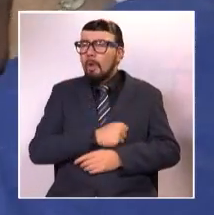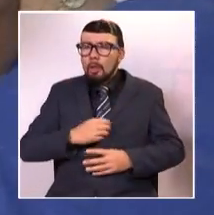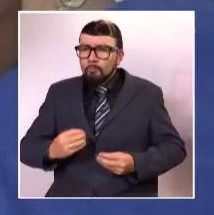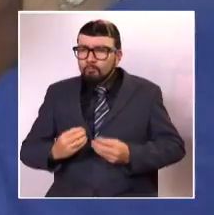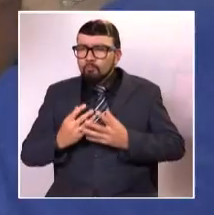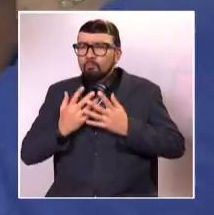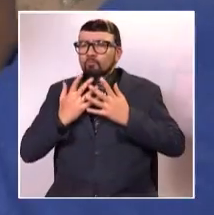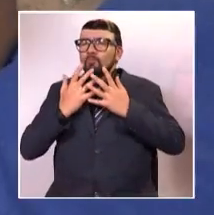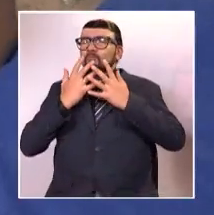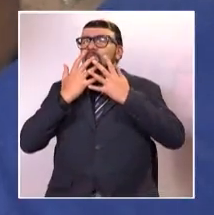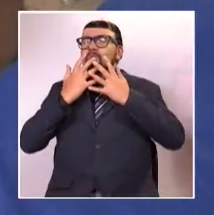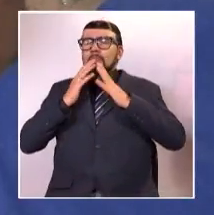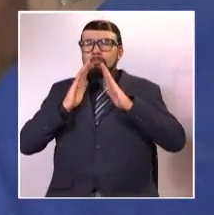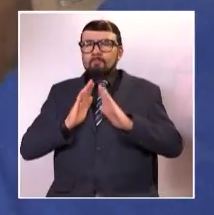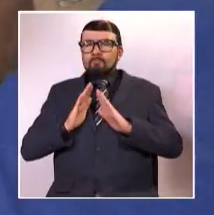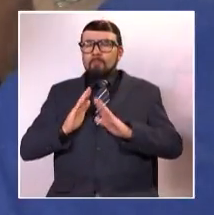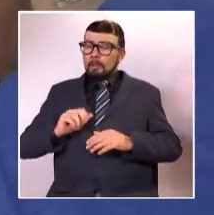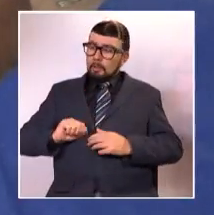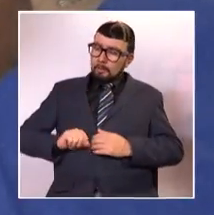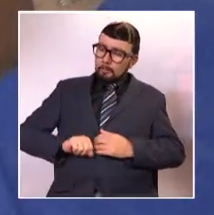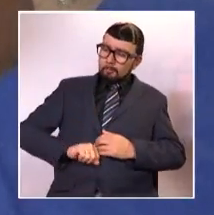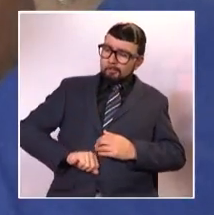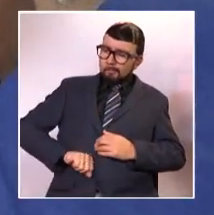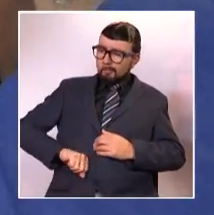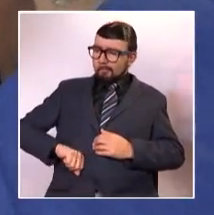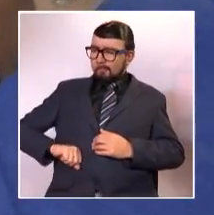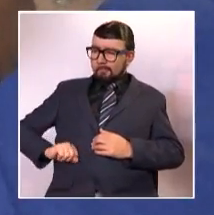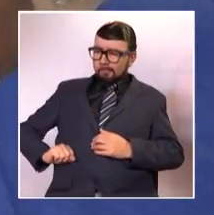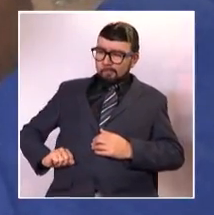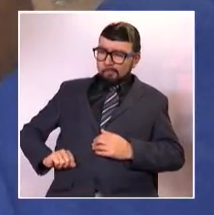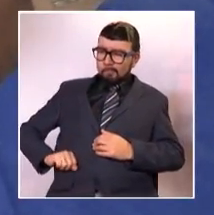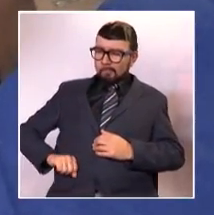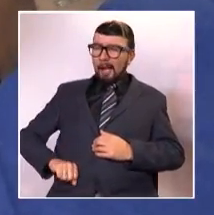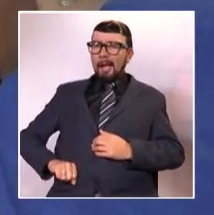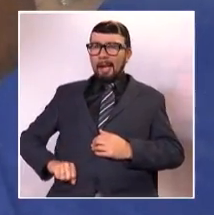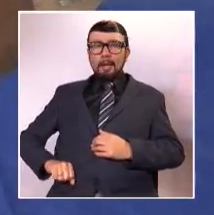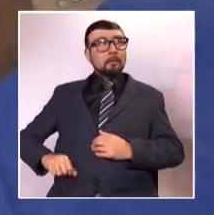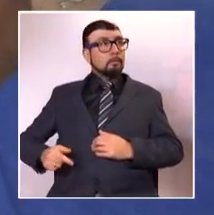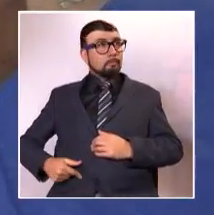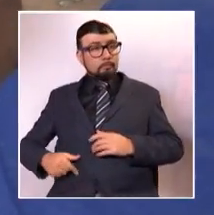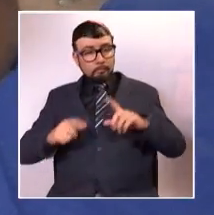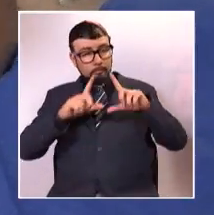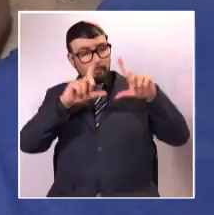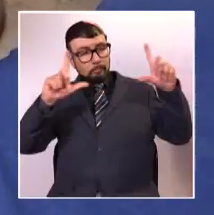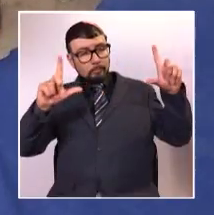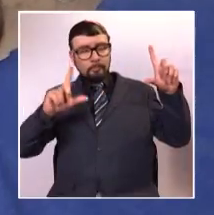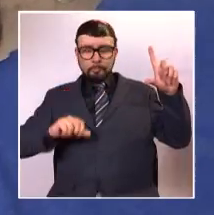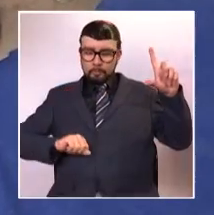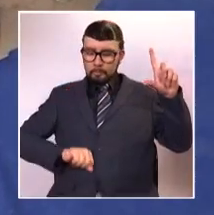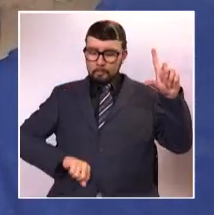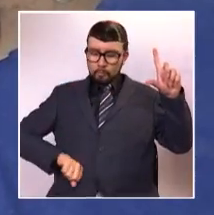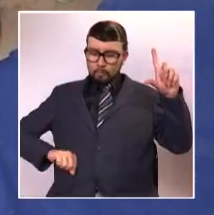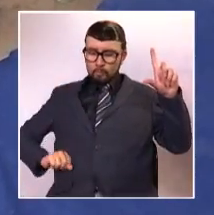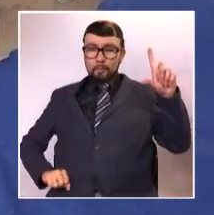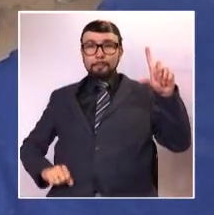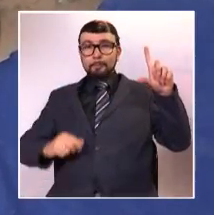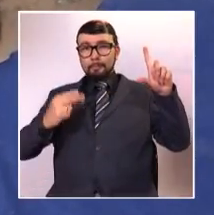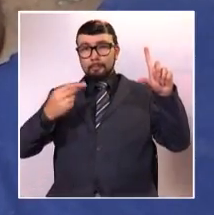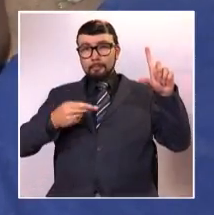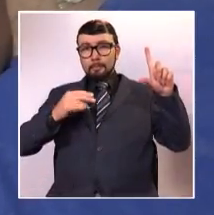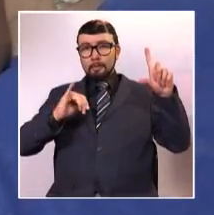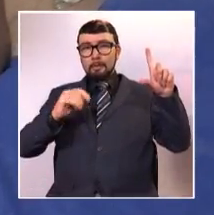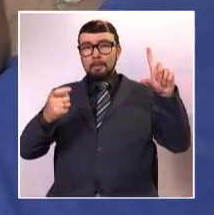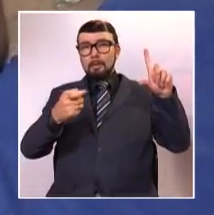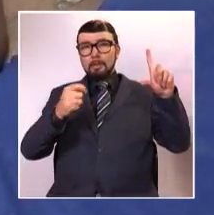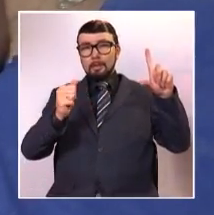que pueda. Y ahí estamos viendo el hígado. Este órgano que vemos acá es el hígado, que también tiene, por